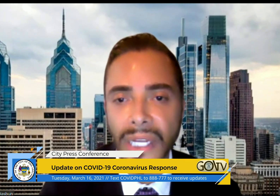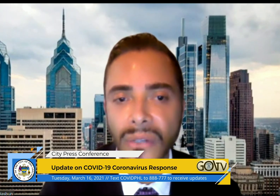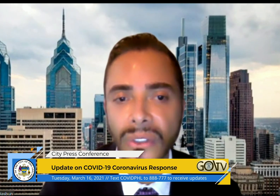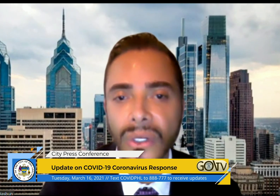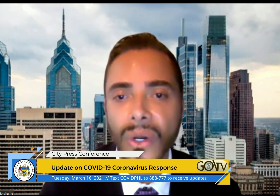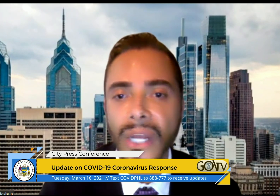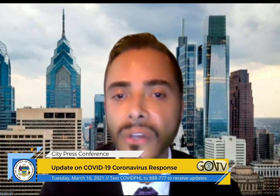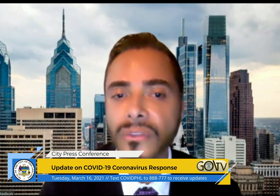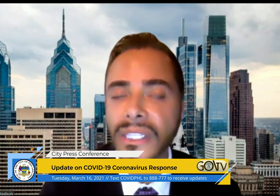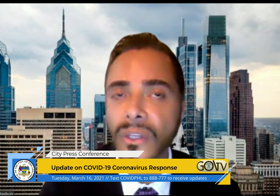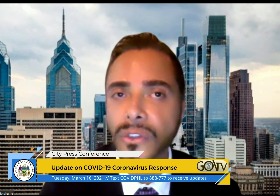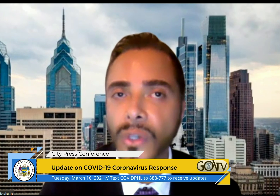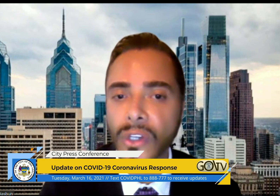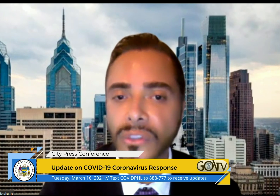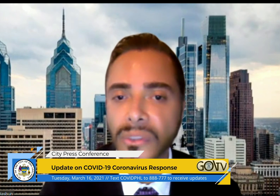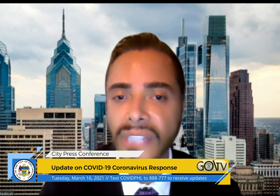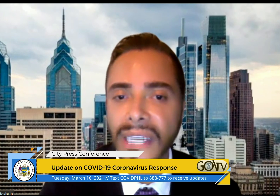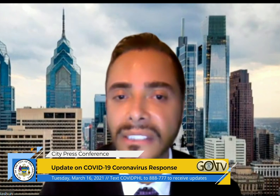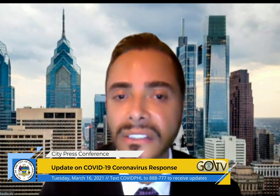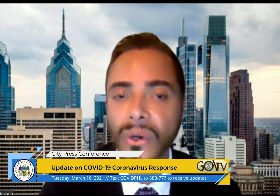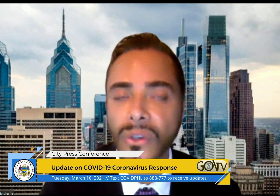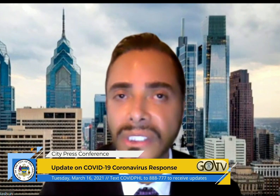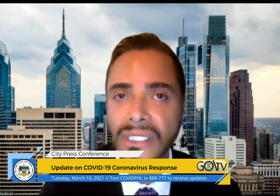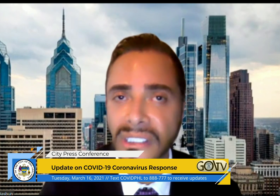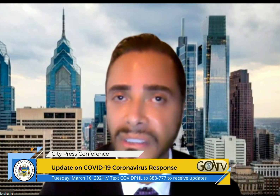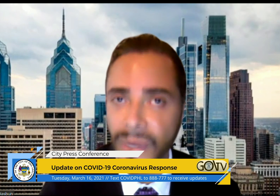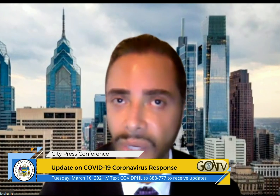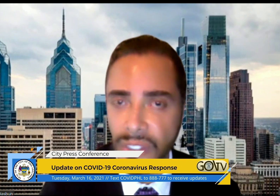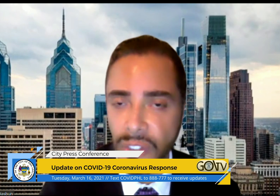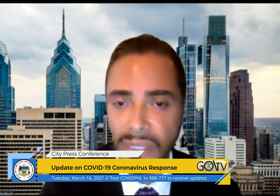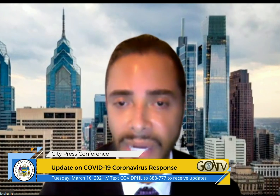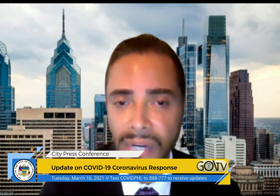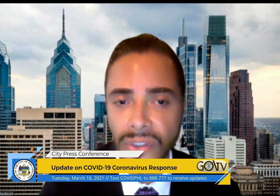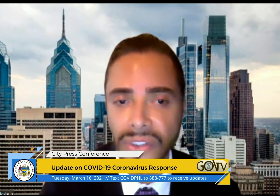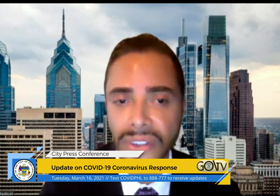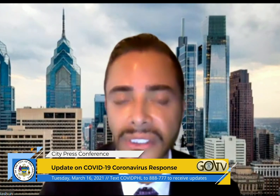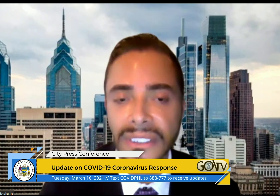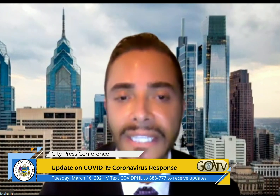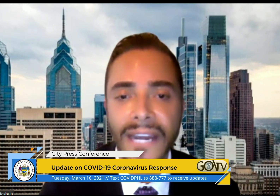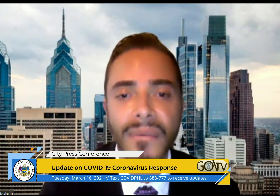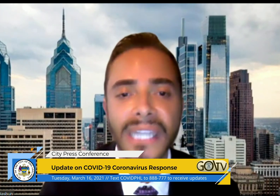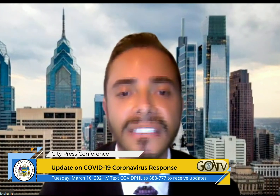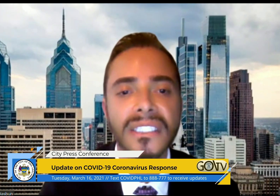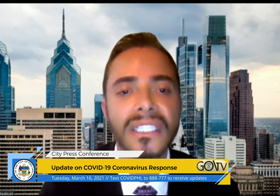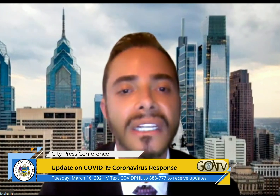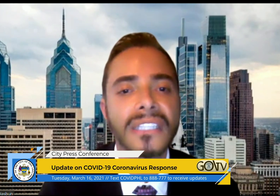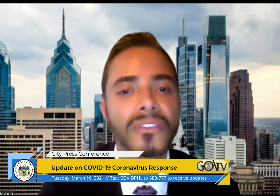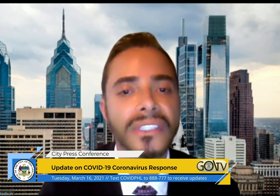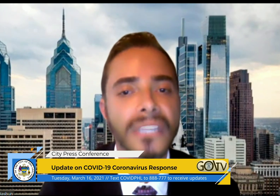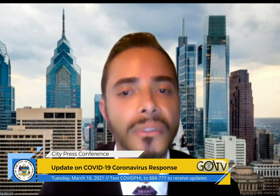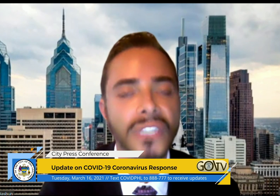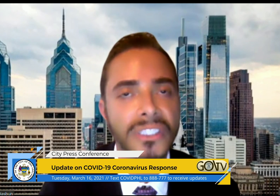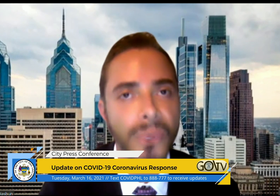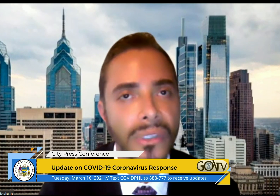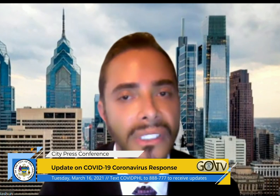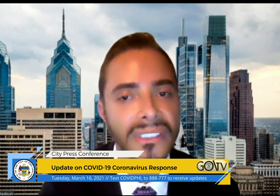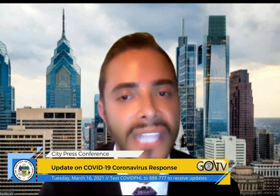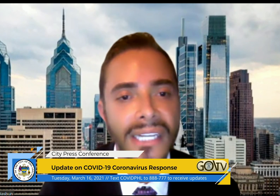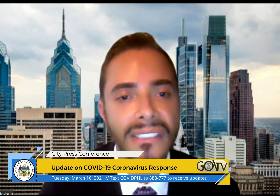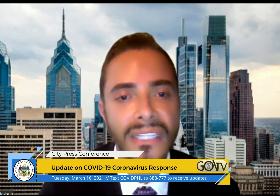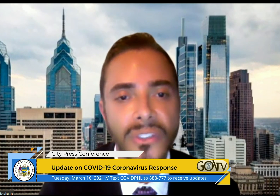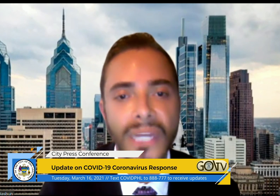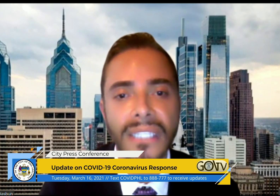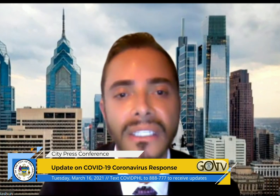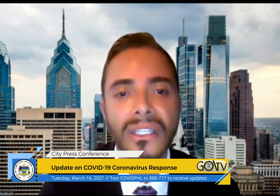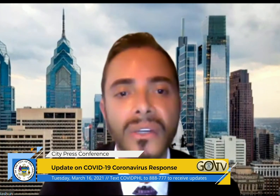su empleo, en los 22 códigos postales con los índices de vacunación más bajos. Además, les ofreceremos transporte desde